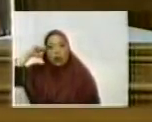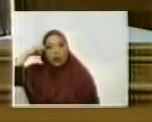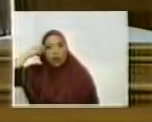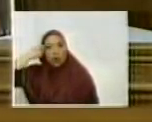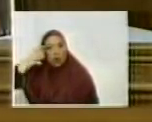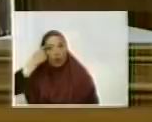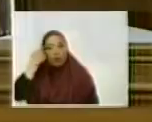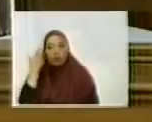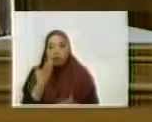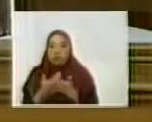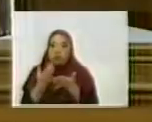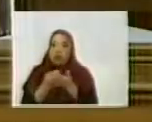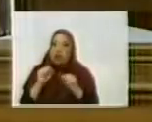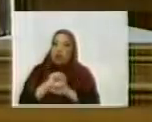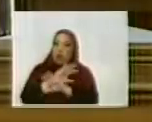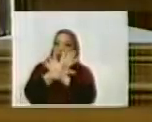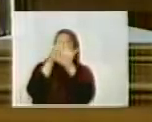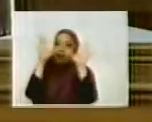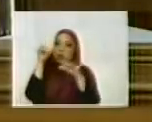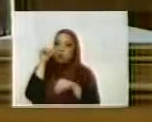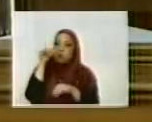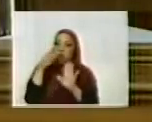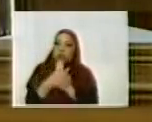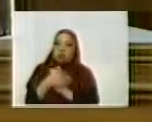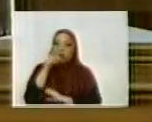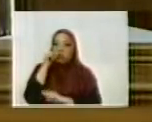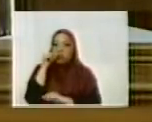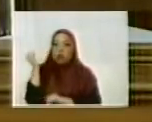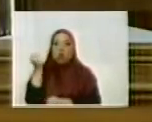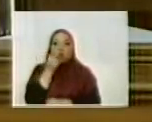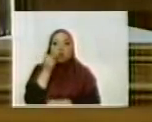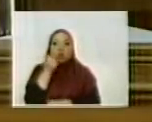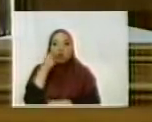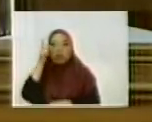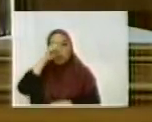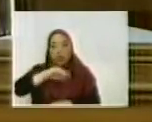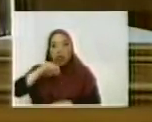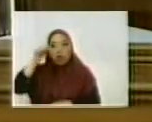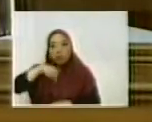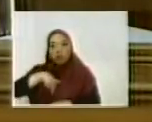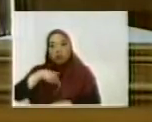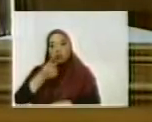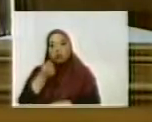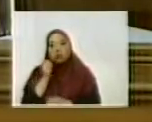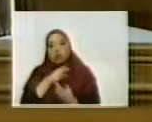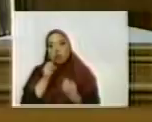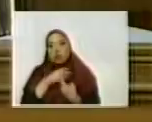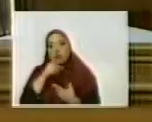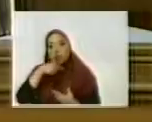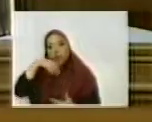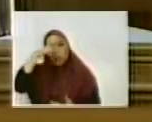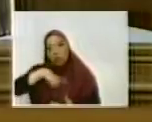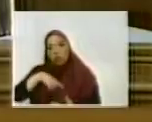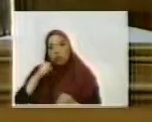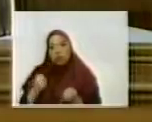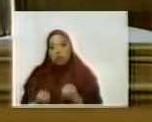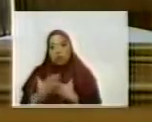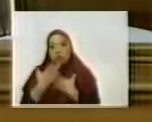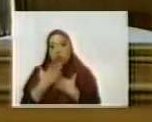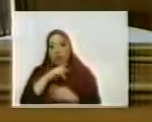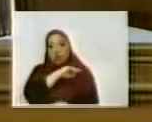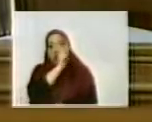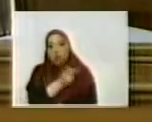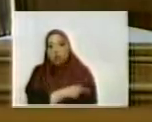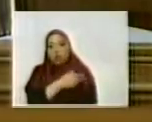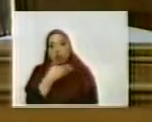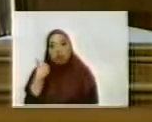firme, clara y transparentemente lo que han sido las luchas de estos años. Hemos sentido la presencia del espíritu y la fuerza de